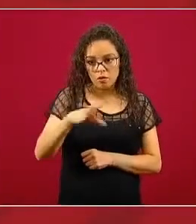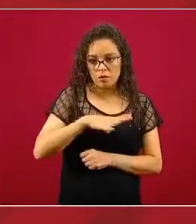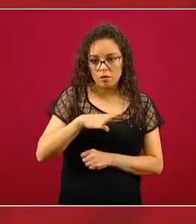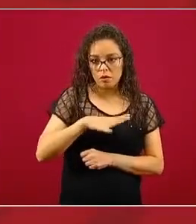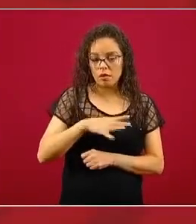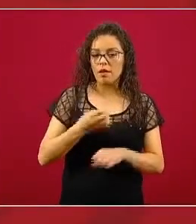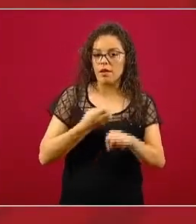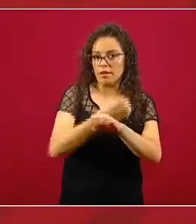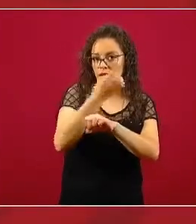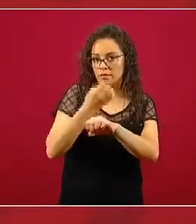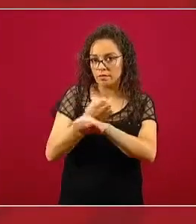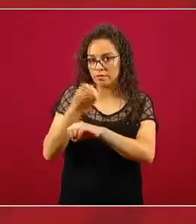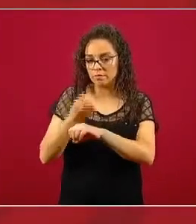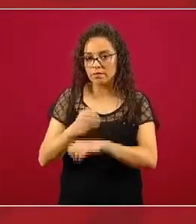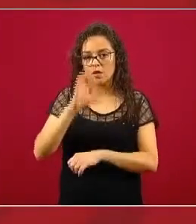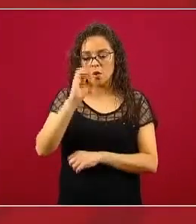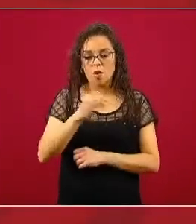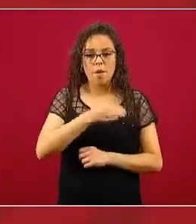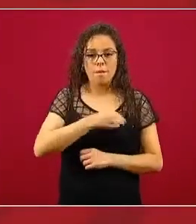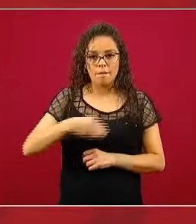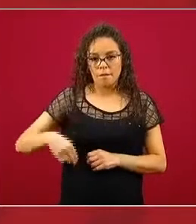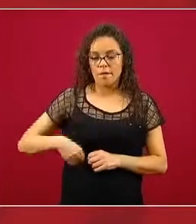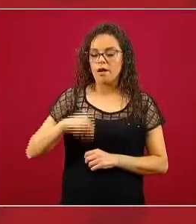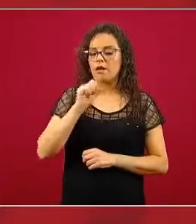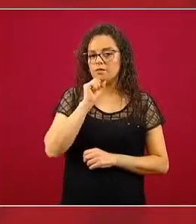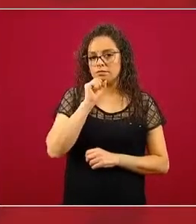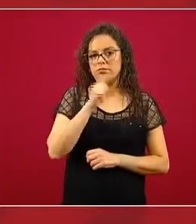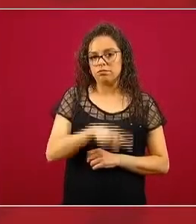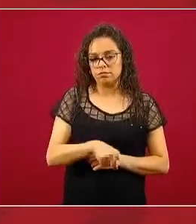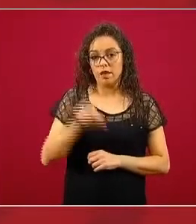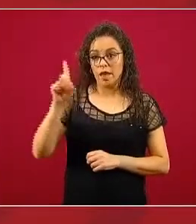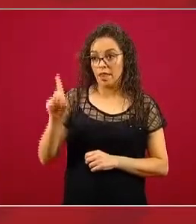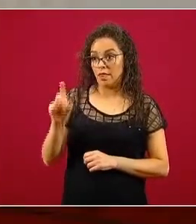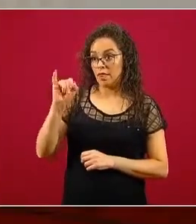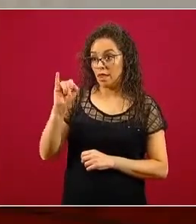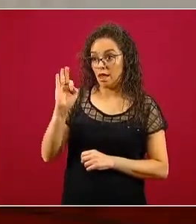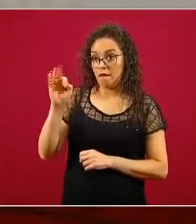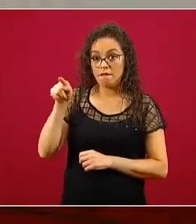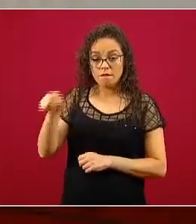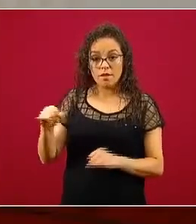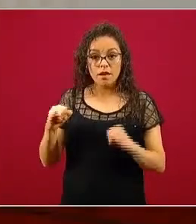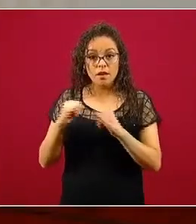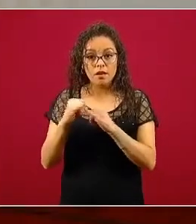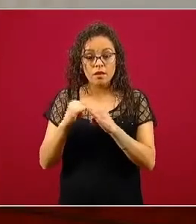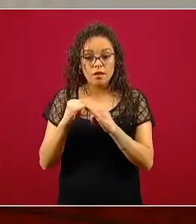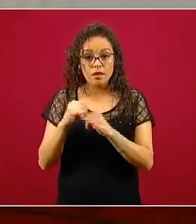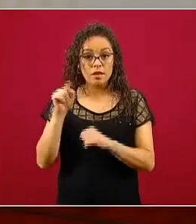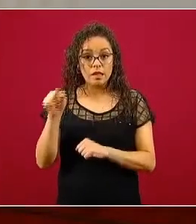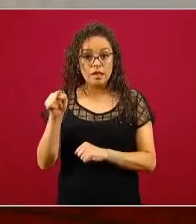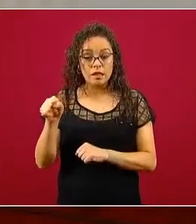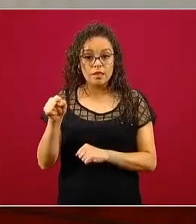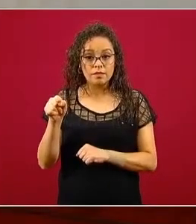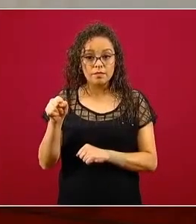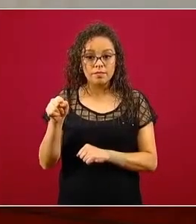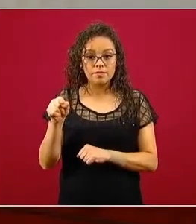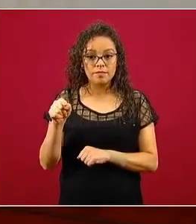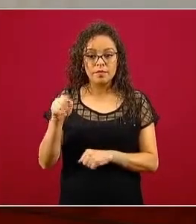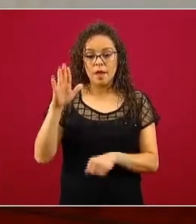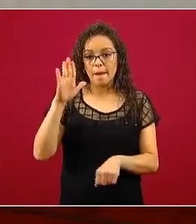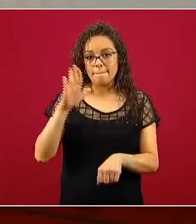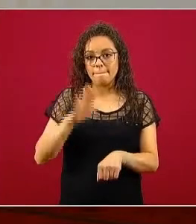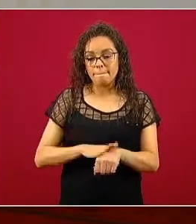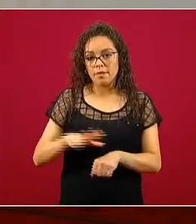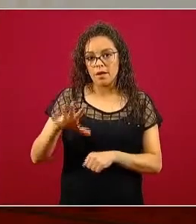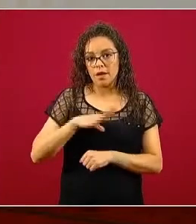nivel estatal o incluso a nivel municipal. El DIF es la institución que tiene la mayor cobertura o la mayor